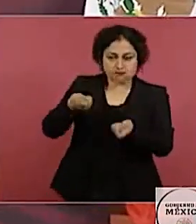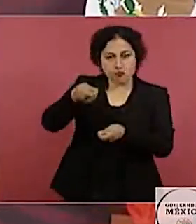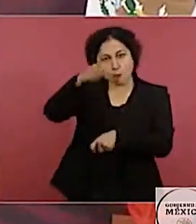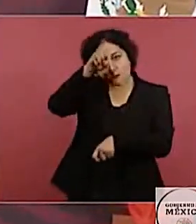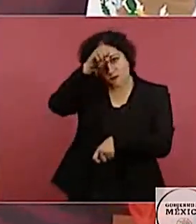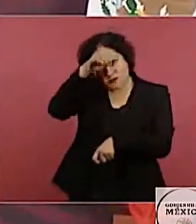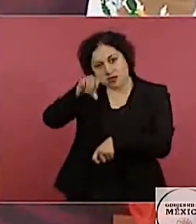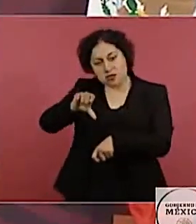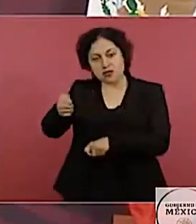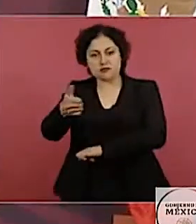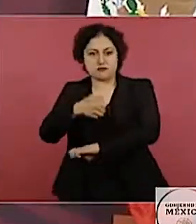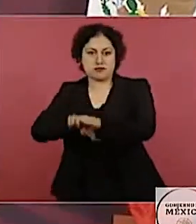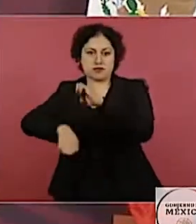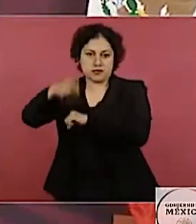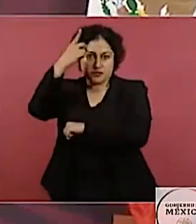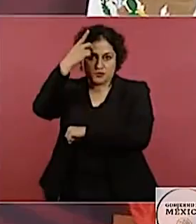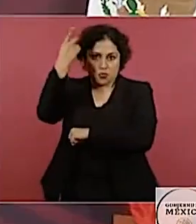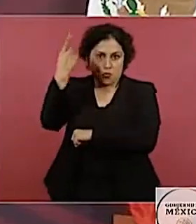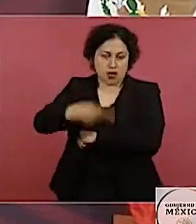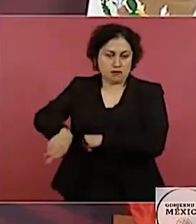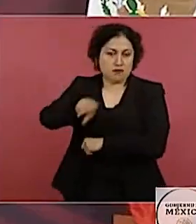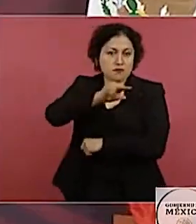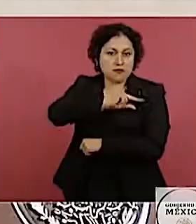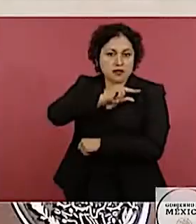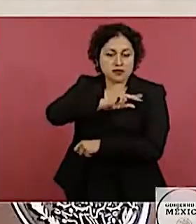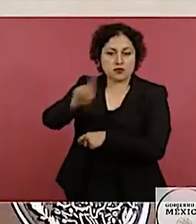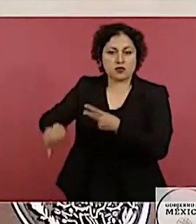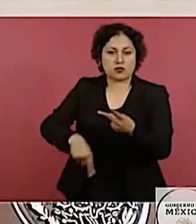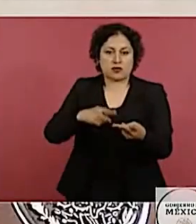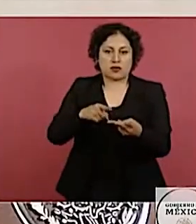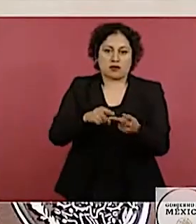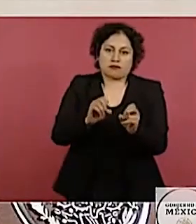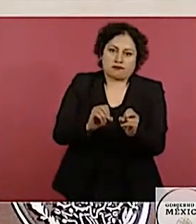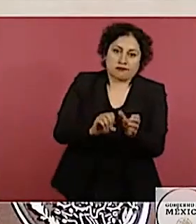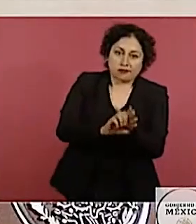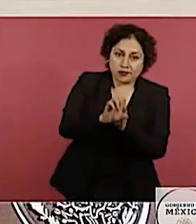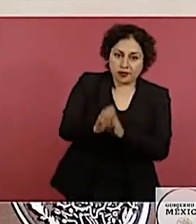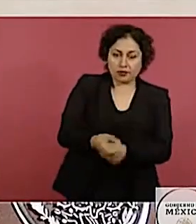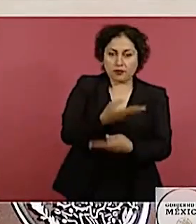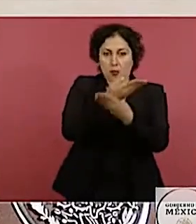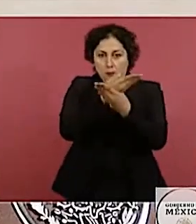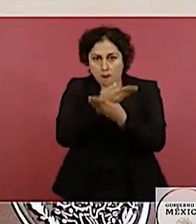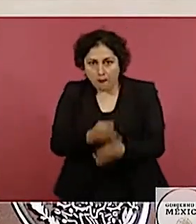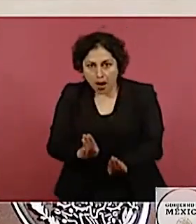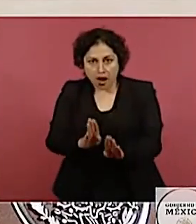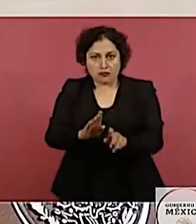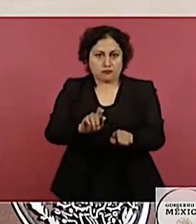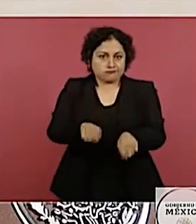eh a entregar el